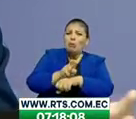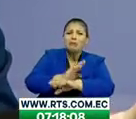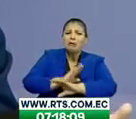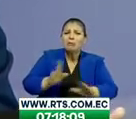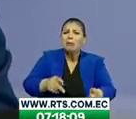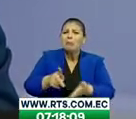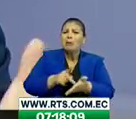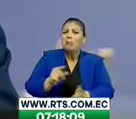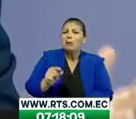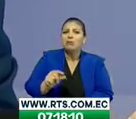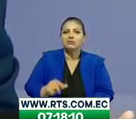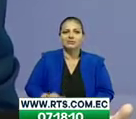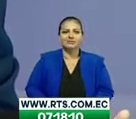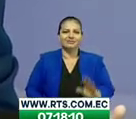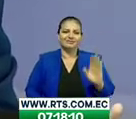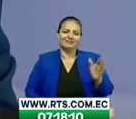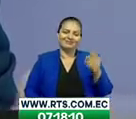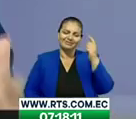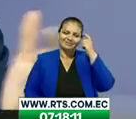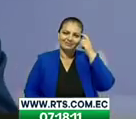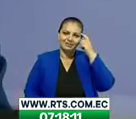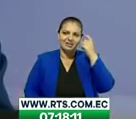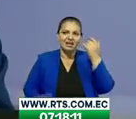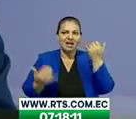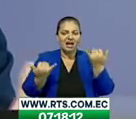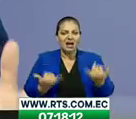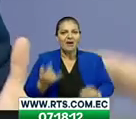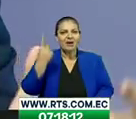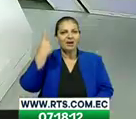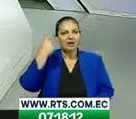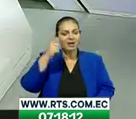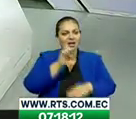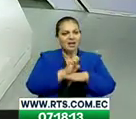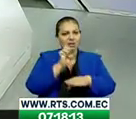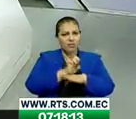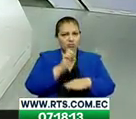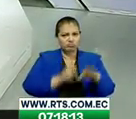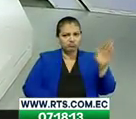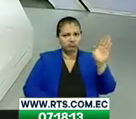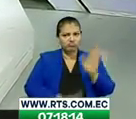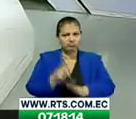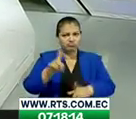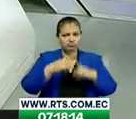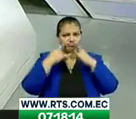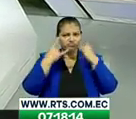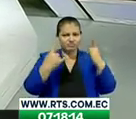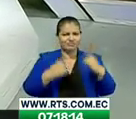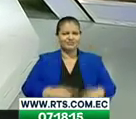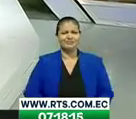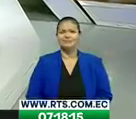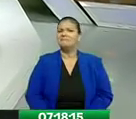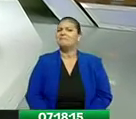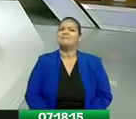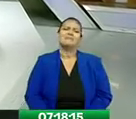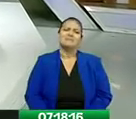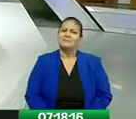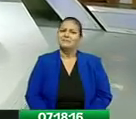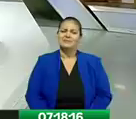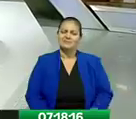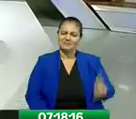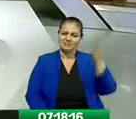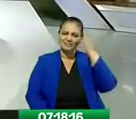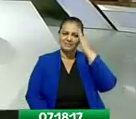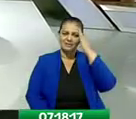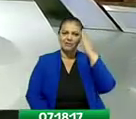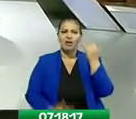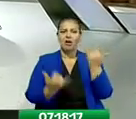vivimos en un país que no tiene las condiciones ideales, es subdesarrollado. Y la idea es que los que no tienen empleo puedan acceder a él. Y que ahí está el punto. Ahora, hay que crear más empleos.